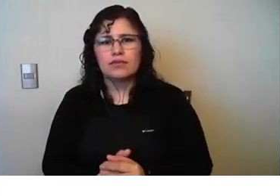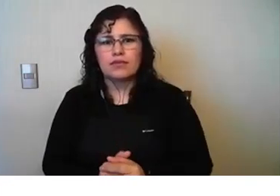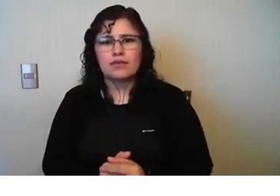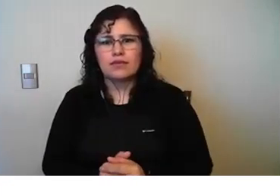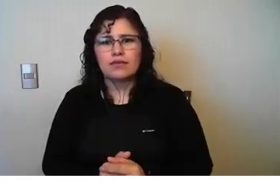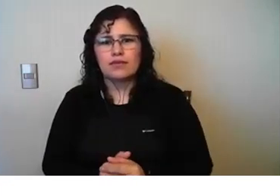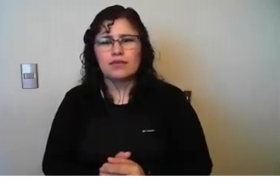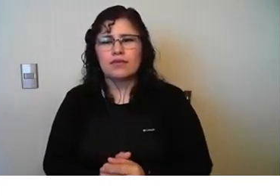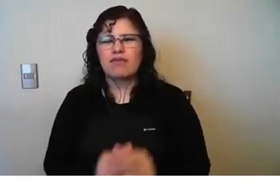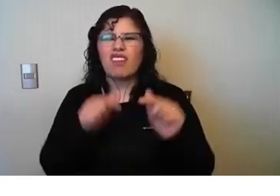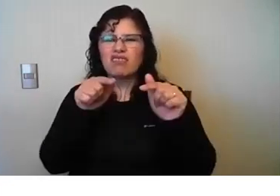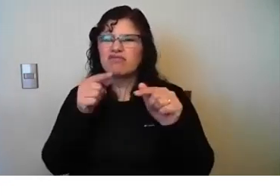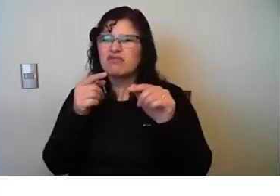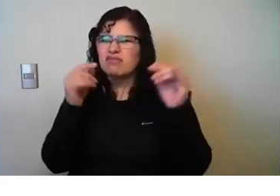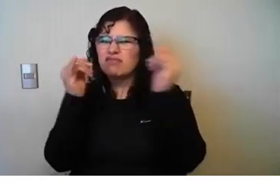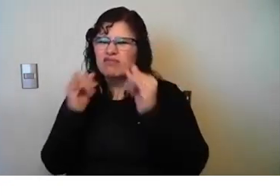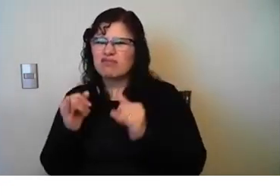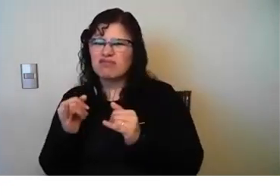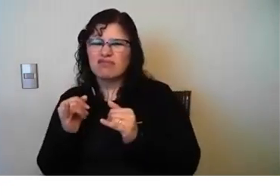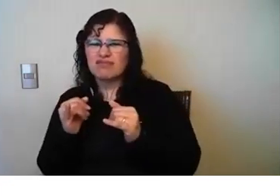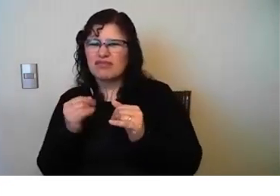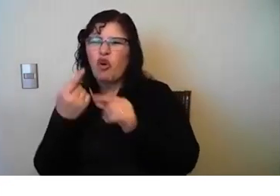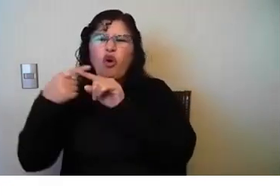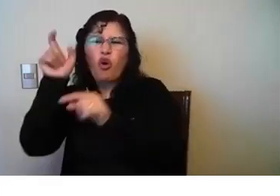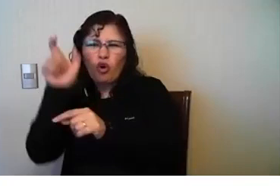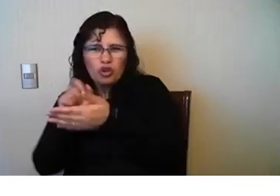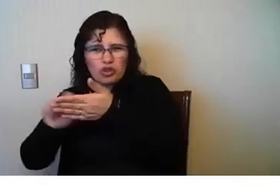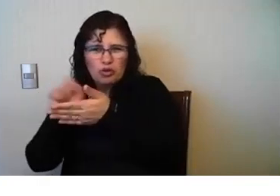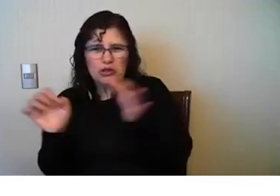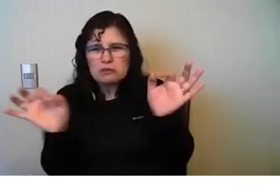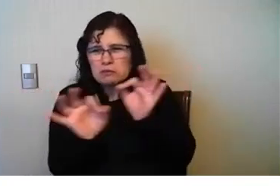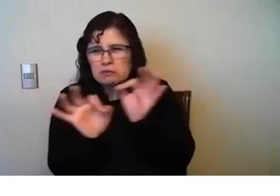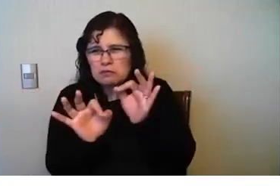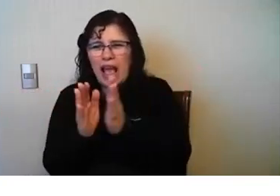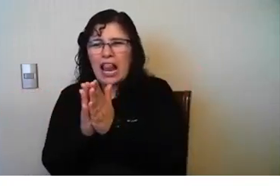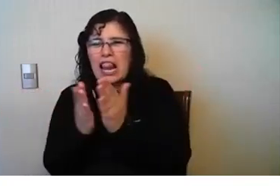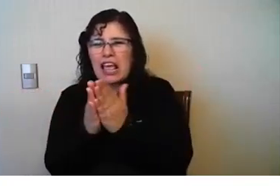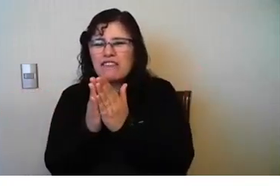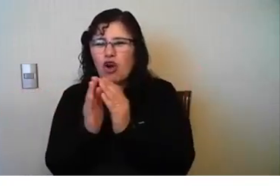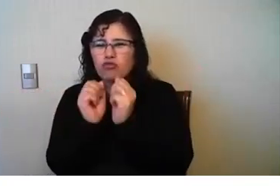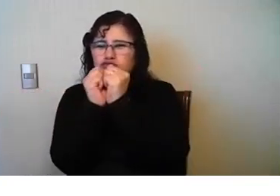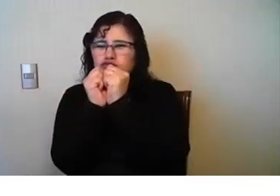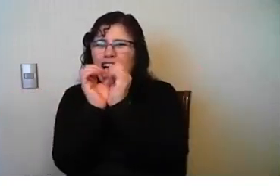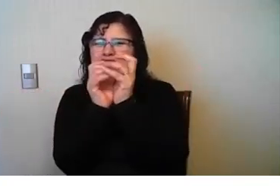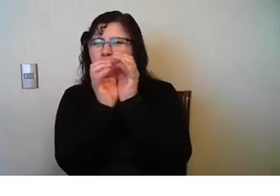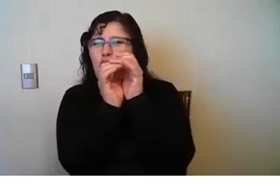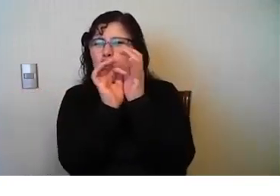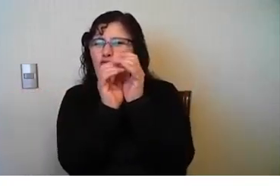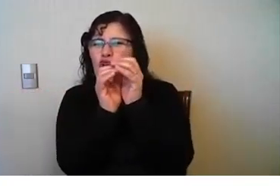otro punto de vista, otro autor, en un libro de neurociencias, que está, bueno,